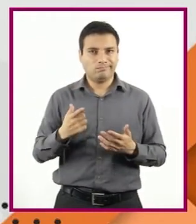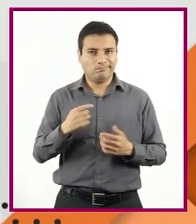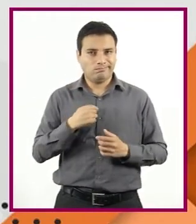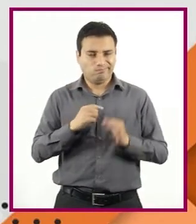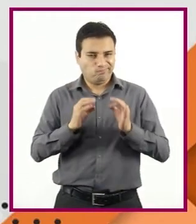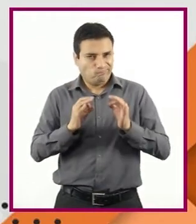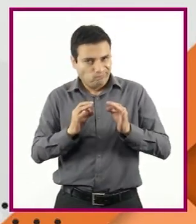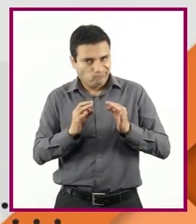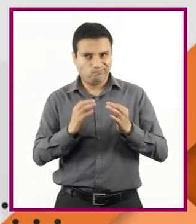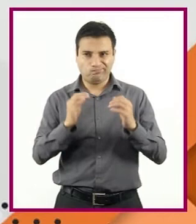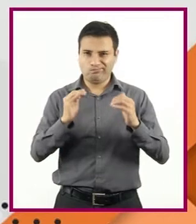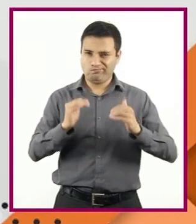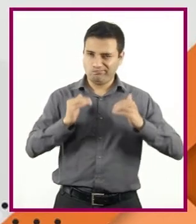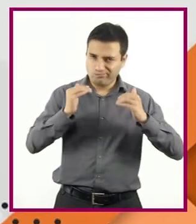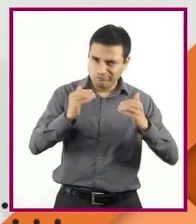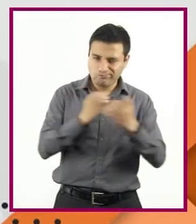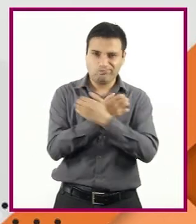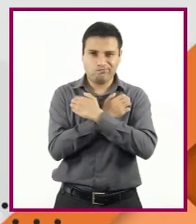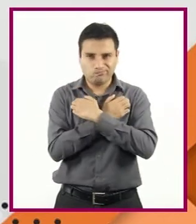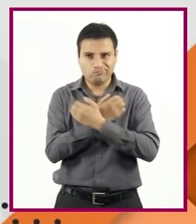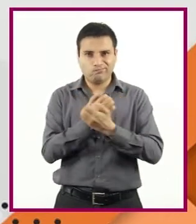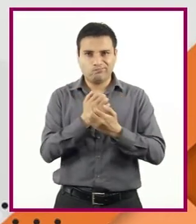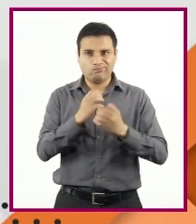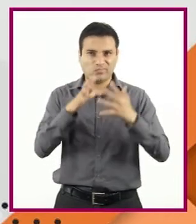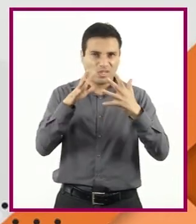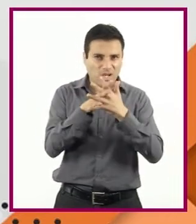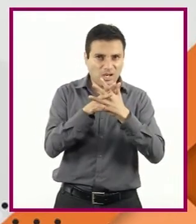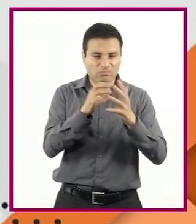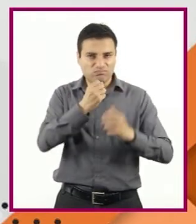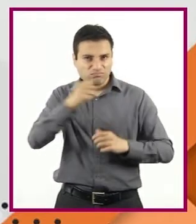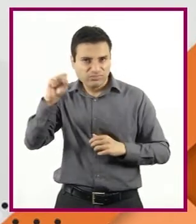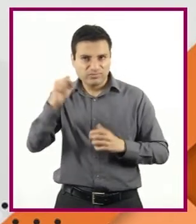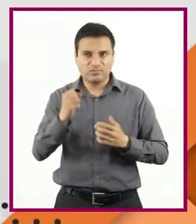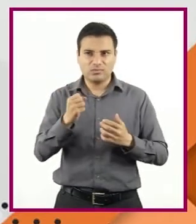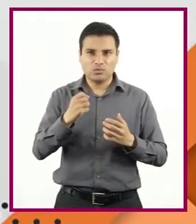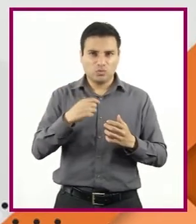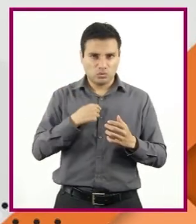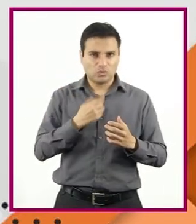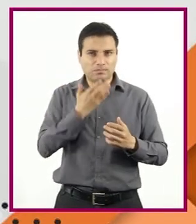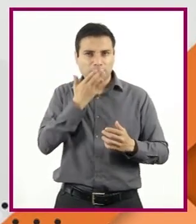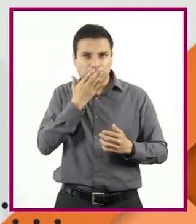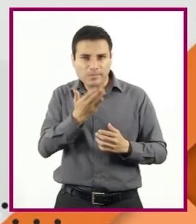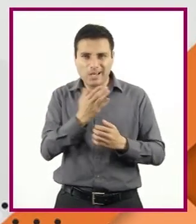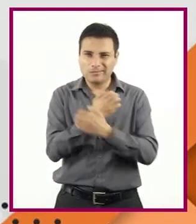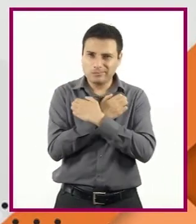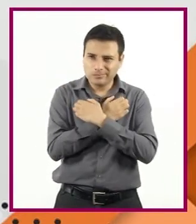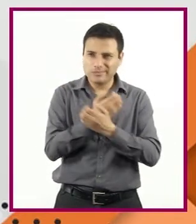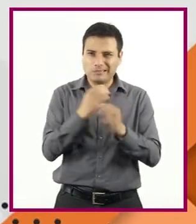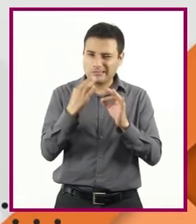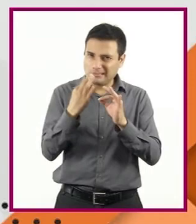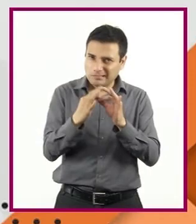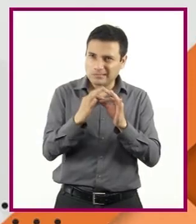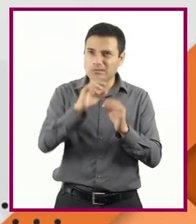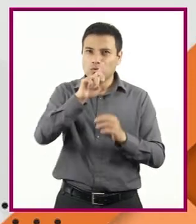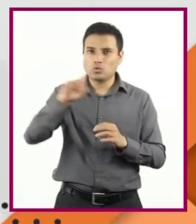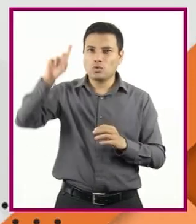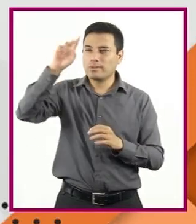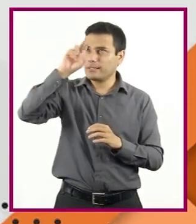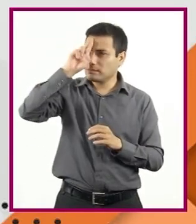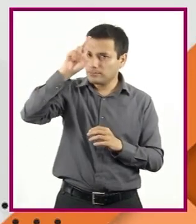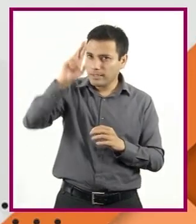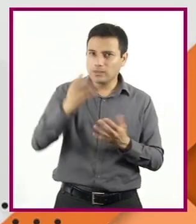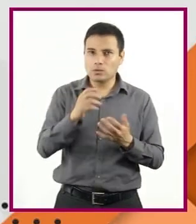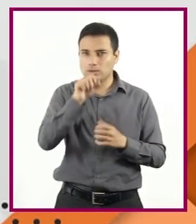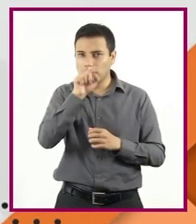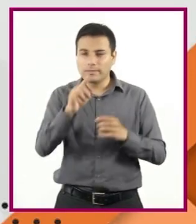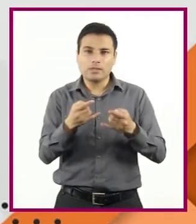mexica esperaba de ellos: la dirigencia en la guerra, la rectitud moral, la disciplina, el culto a los dioses, el conocimiento